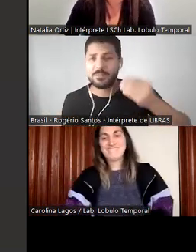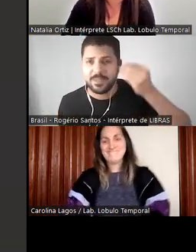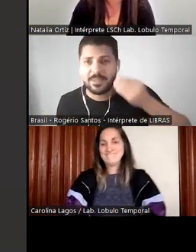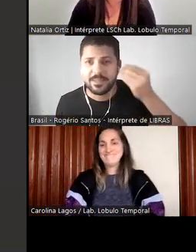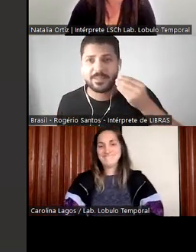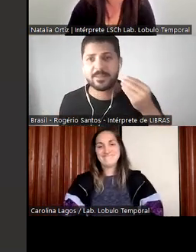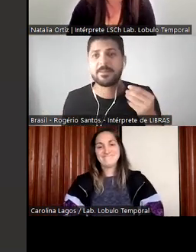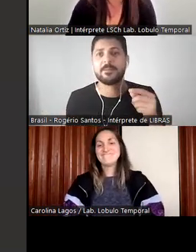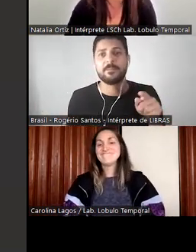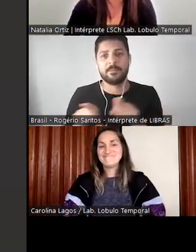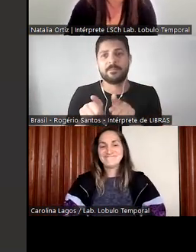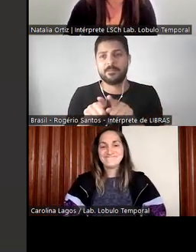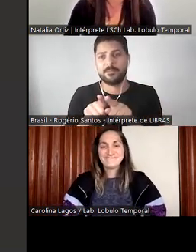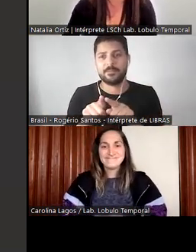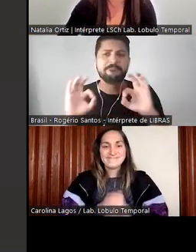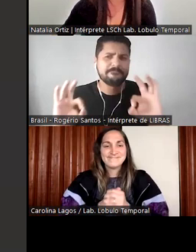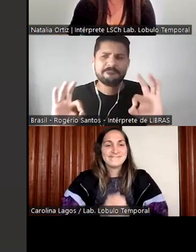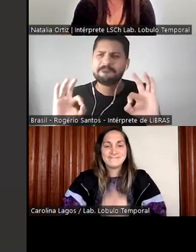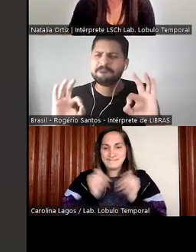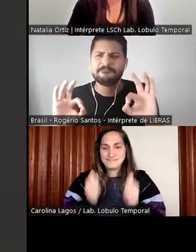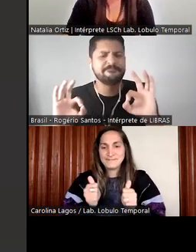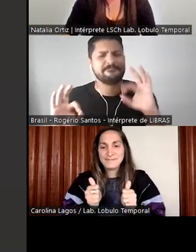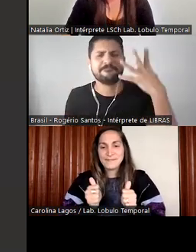que esta actividad fue esta experiencia muy, muy bonita.